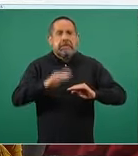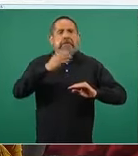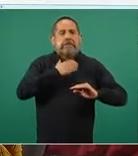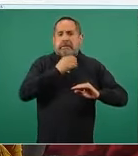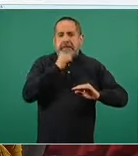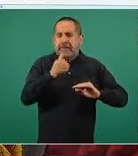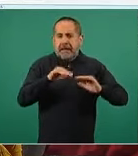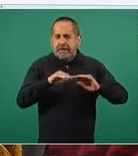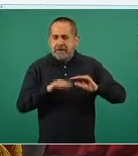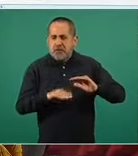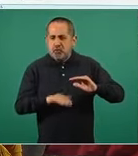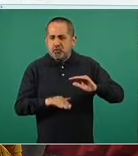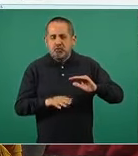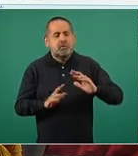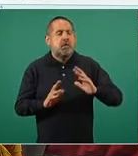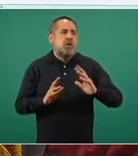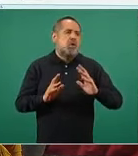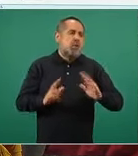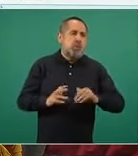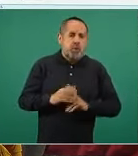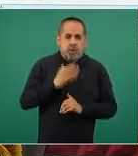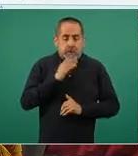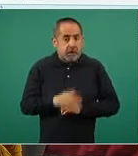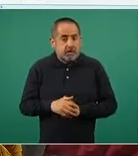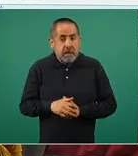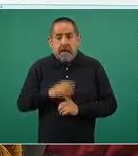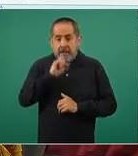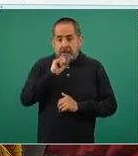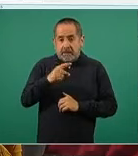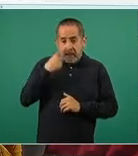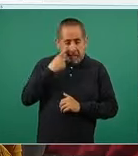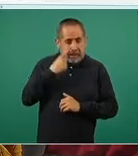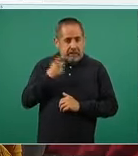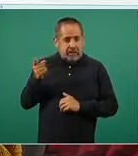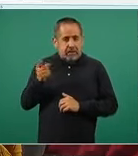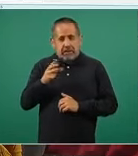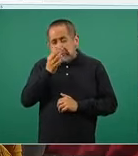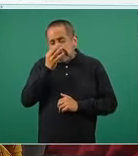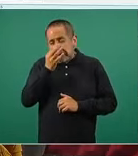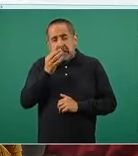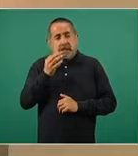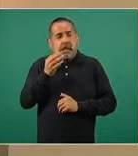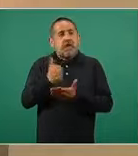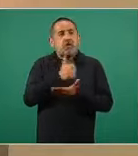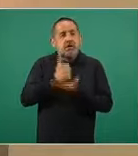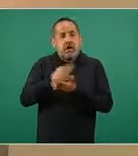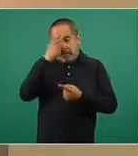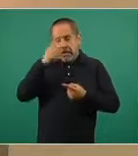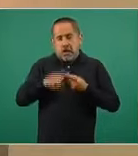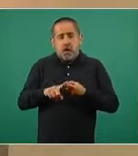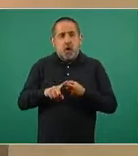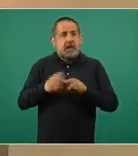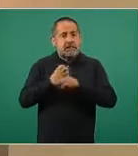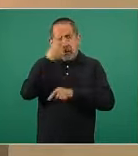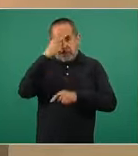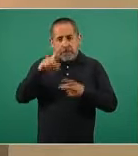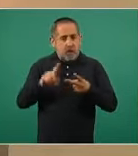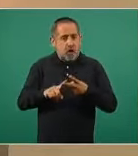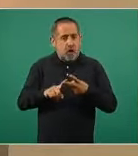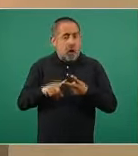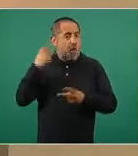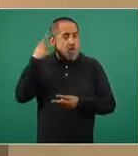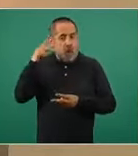tenemos un franco descenso en la presentación de casos. A su vez, podemos observar que únicamente Ciudad de México, el Estado de México y la